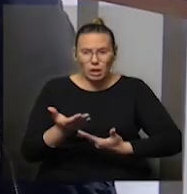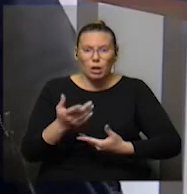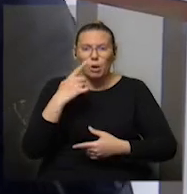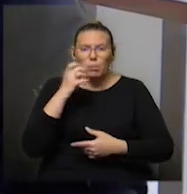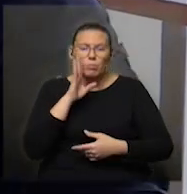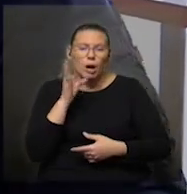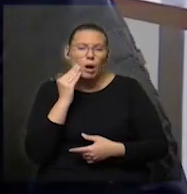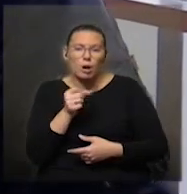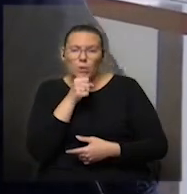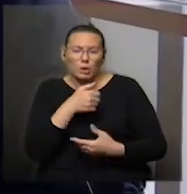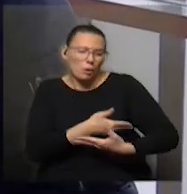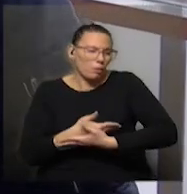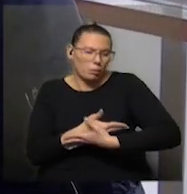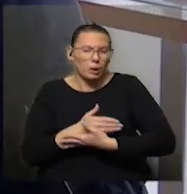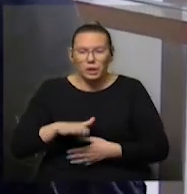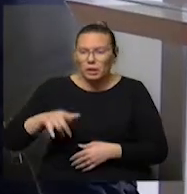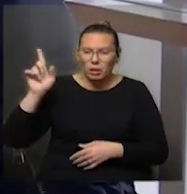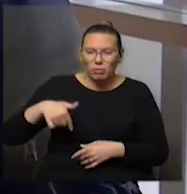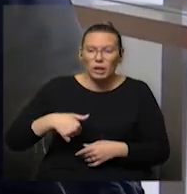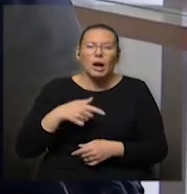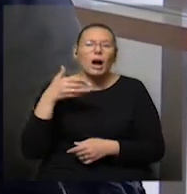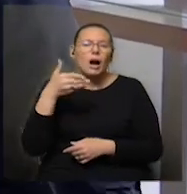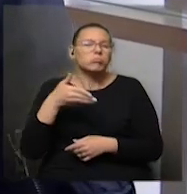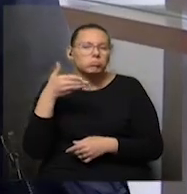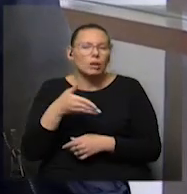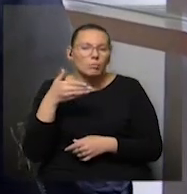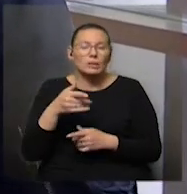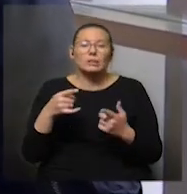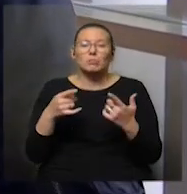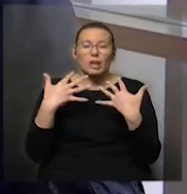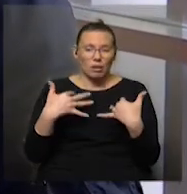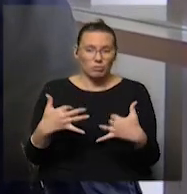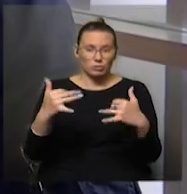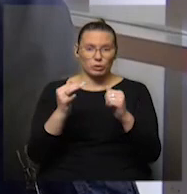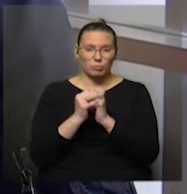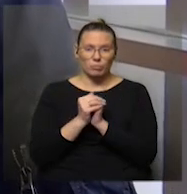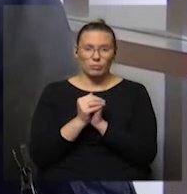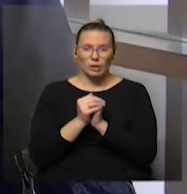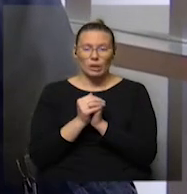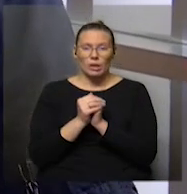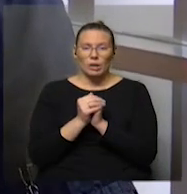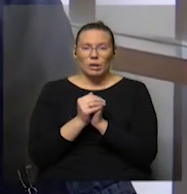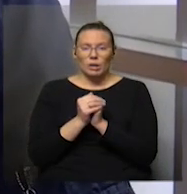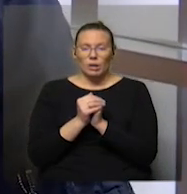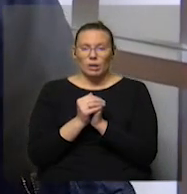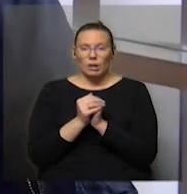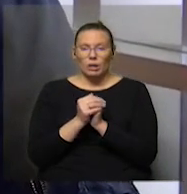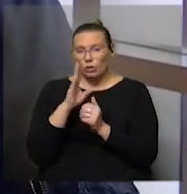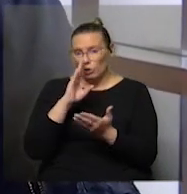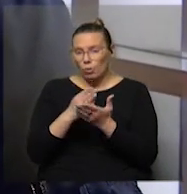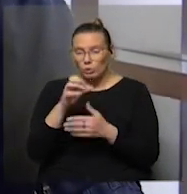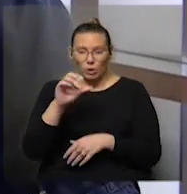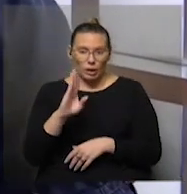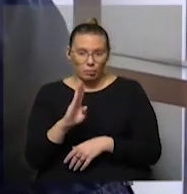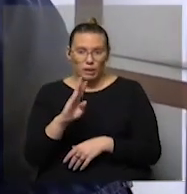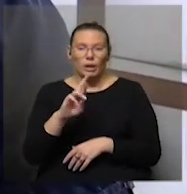mamá, abuelo, nene, bebé, todos juntos que vengan a participar del evento. Y bueno, vamos a estar pasando por bueno, nuestro último EP, que se